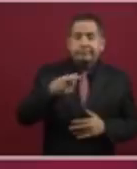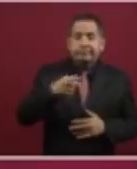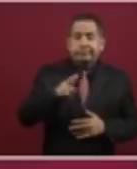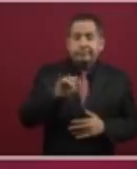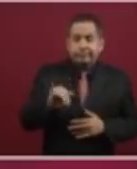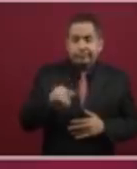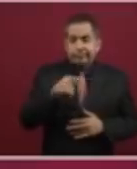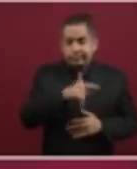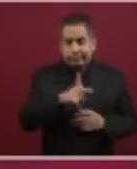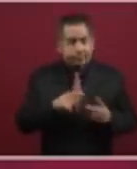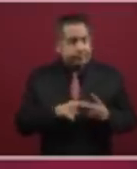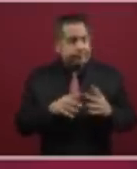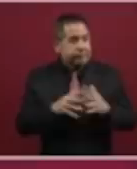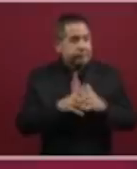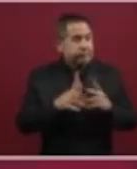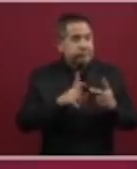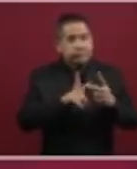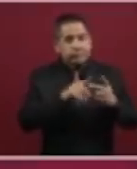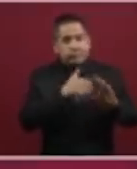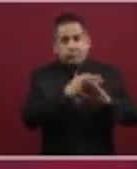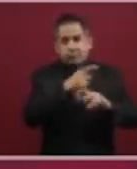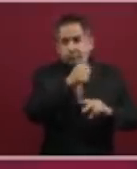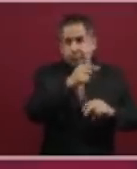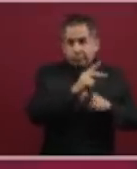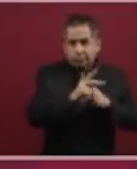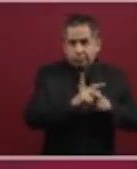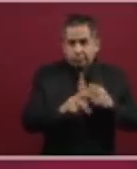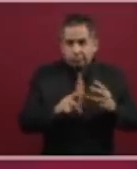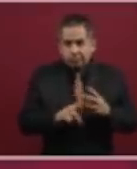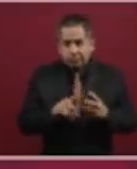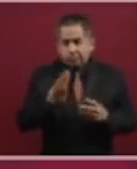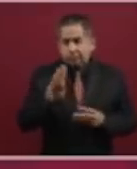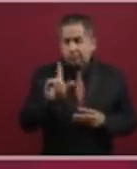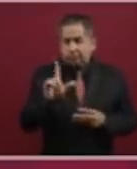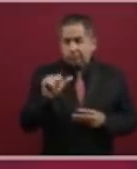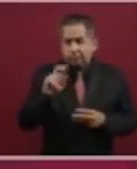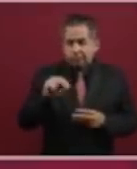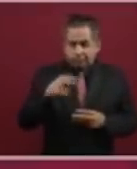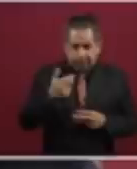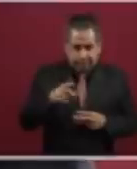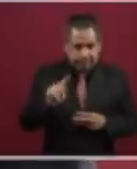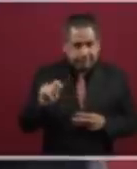en la guerra contra los Mayas, Blanquet,